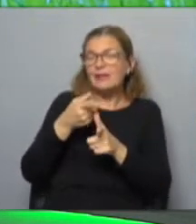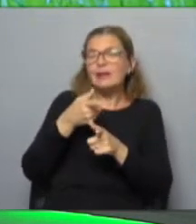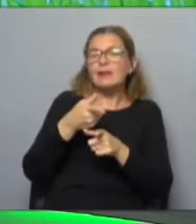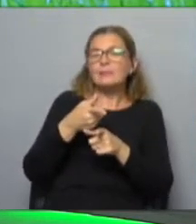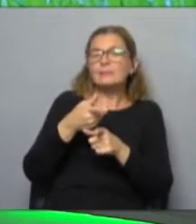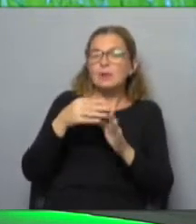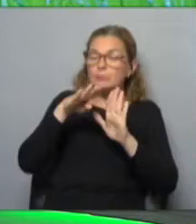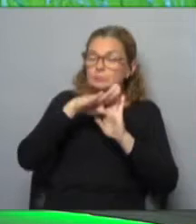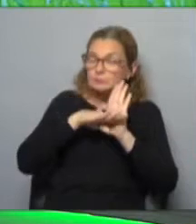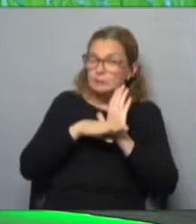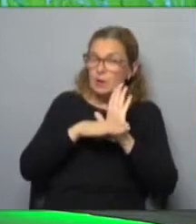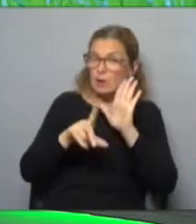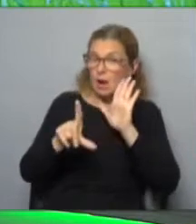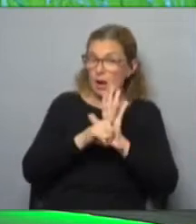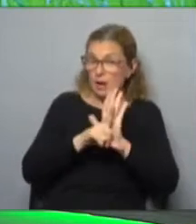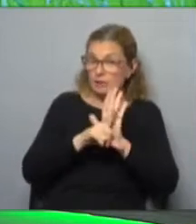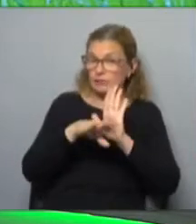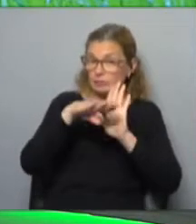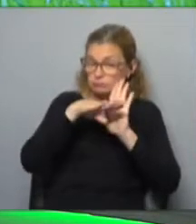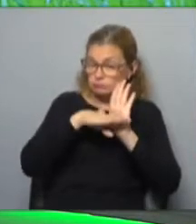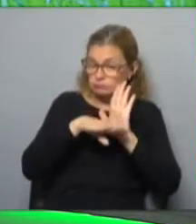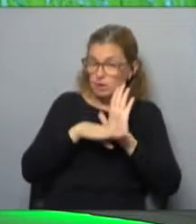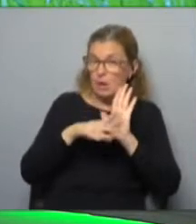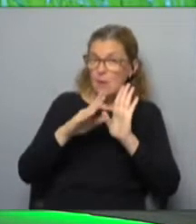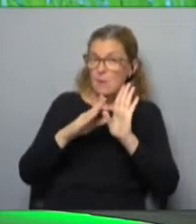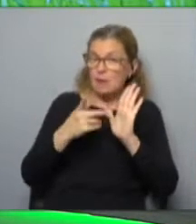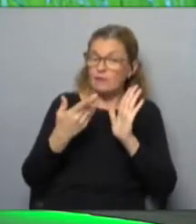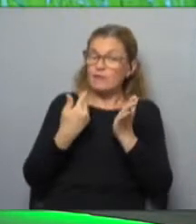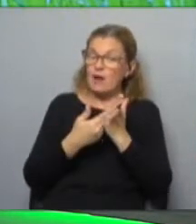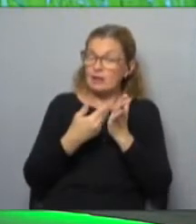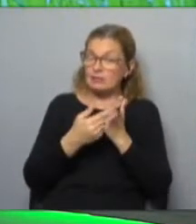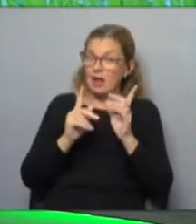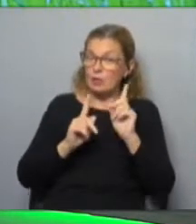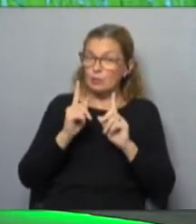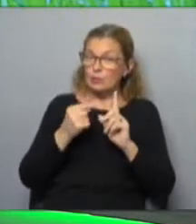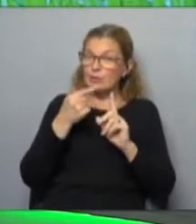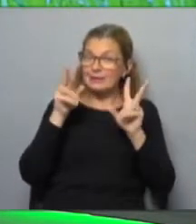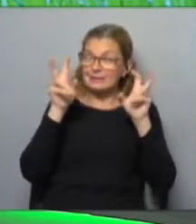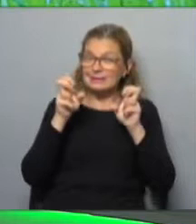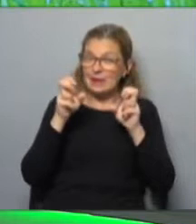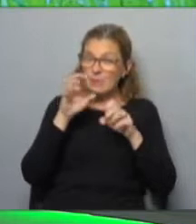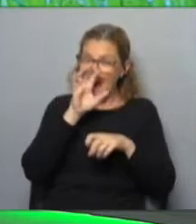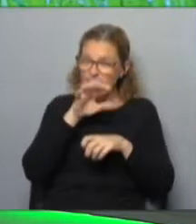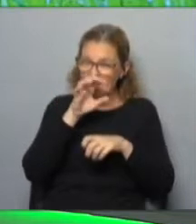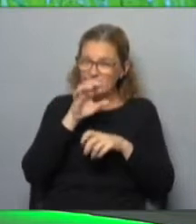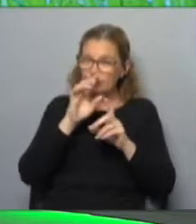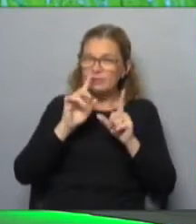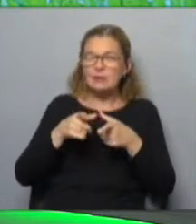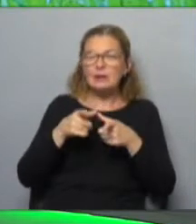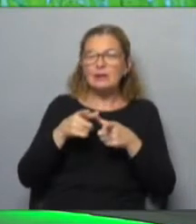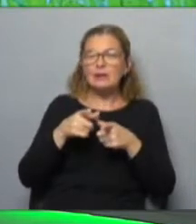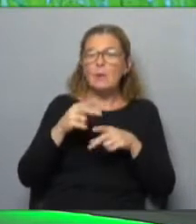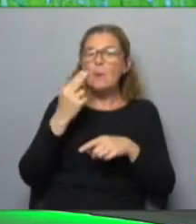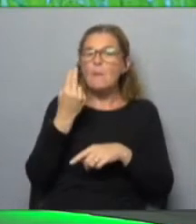si bien está regulada por leyes y normas, plantea algunos vacíos legales, especialmente en referente al uso de perros y a los correspondientes